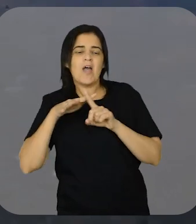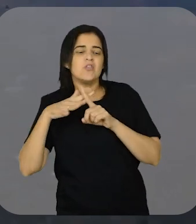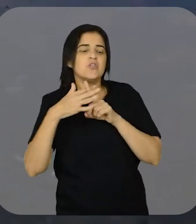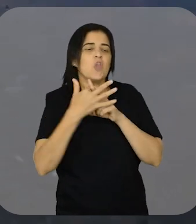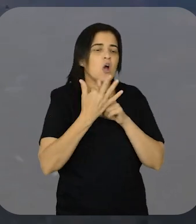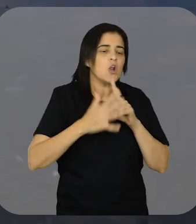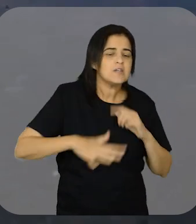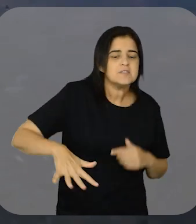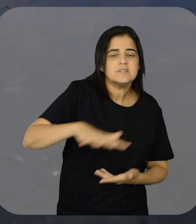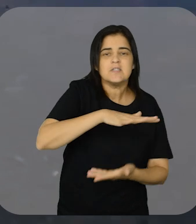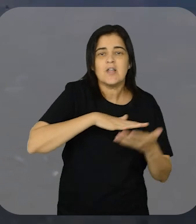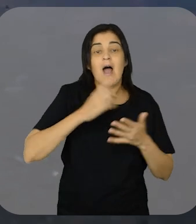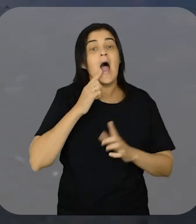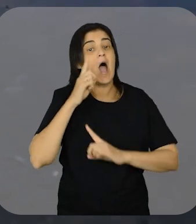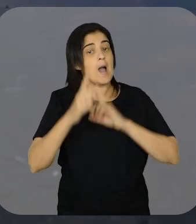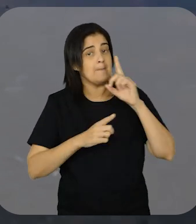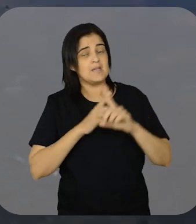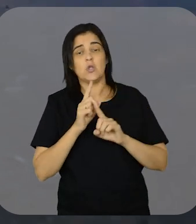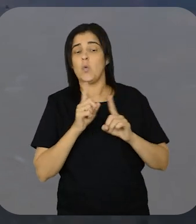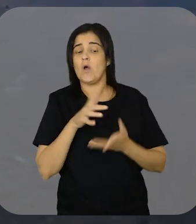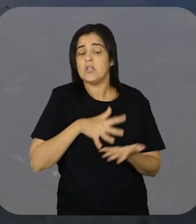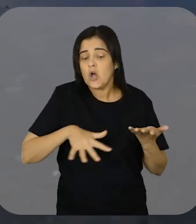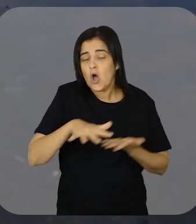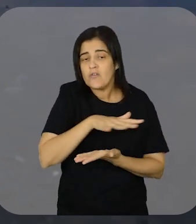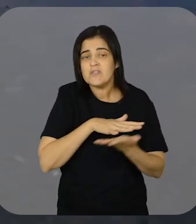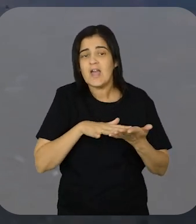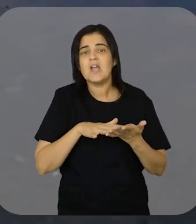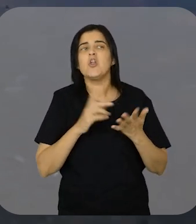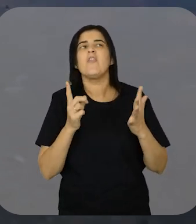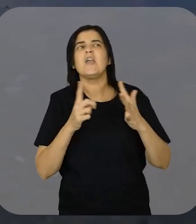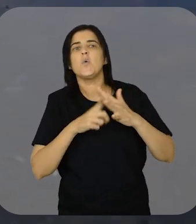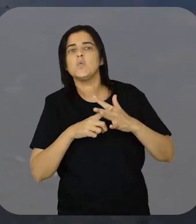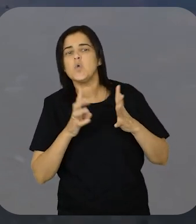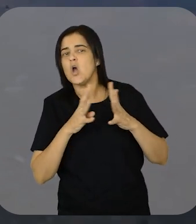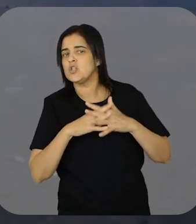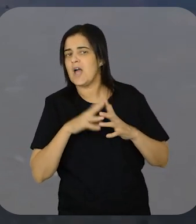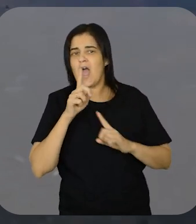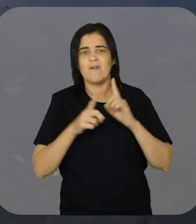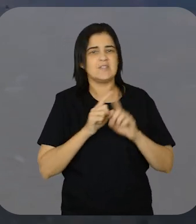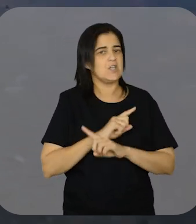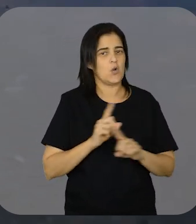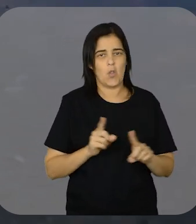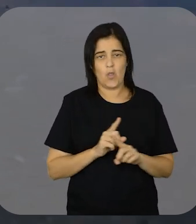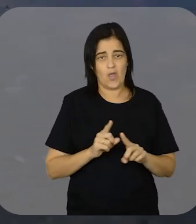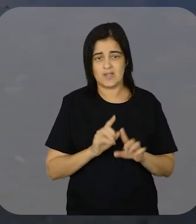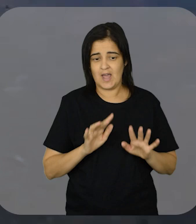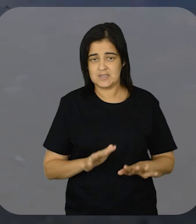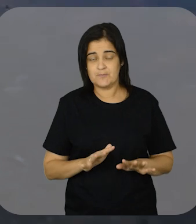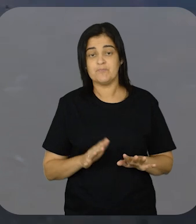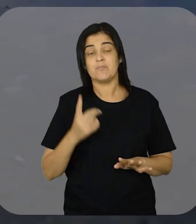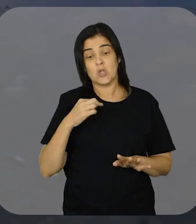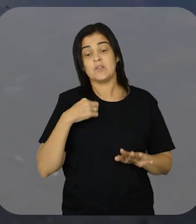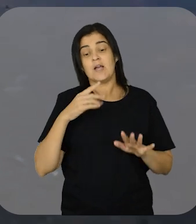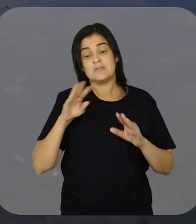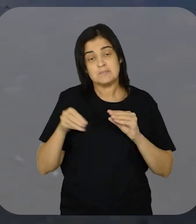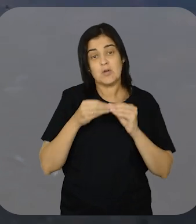el contexto a veces no es un contexto de inclusión. Entonces, en ese sentido va a ir mi charla